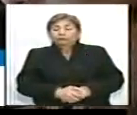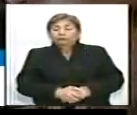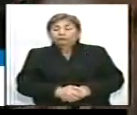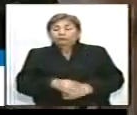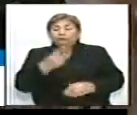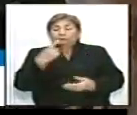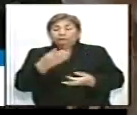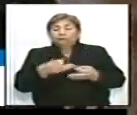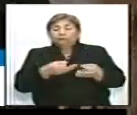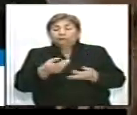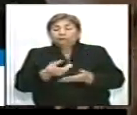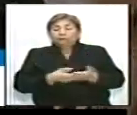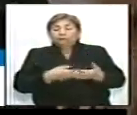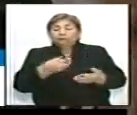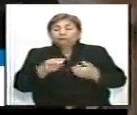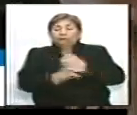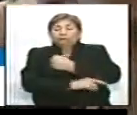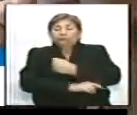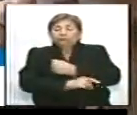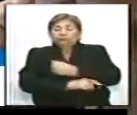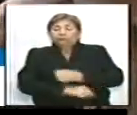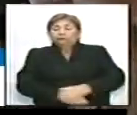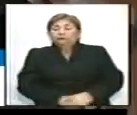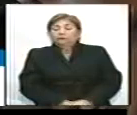para la economía del país.